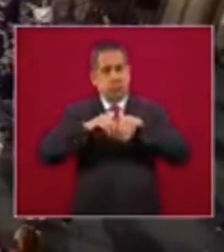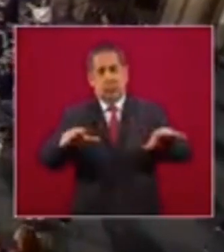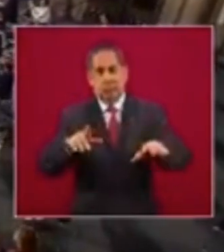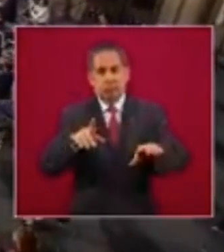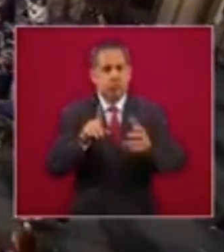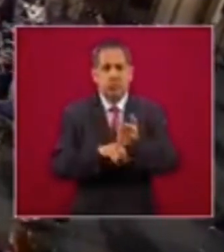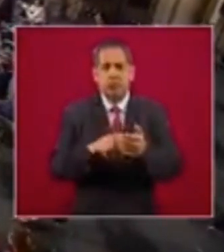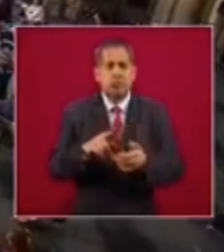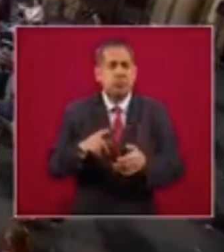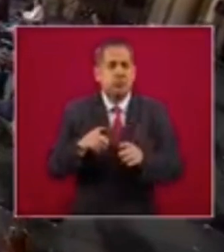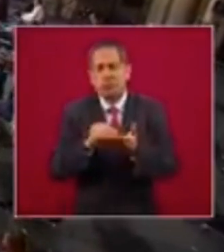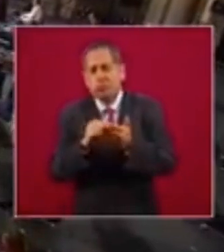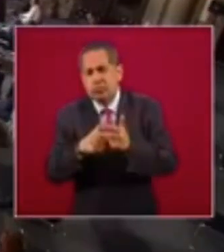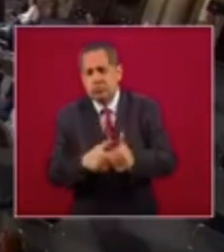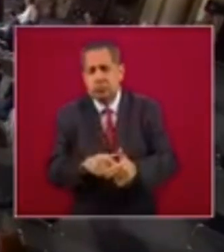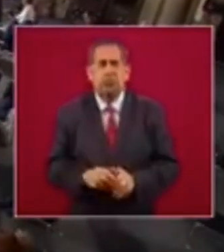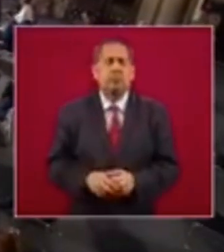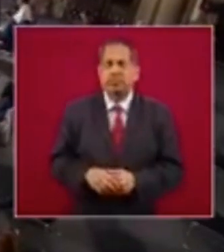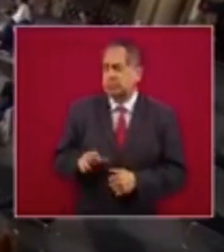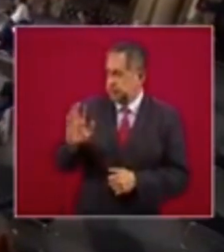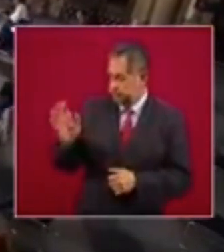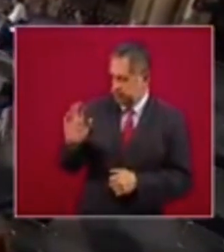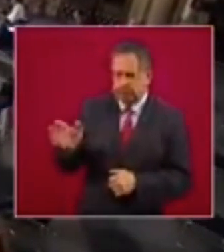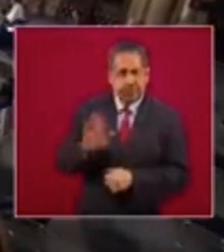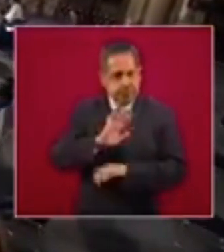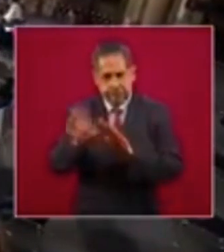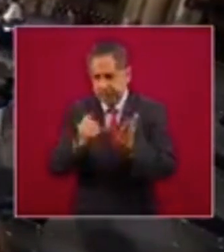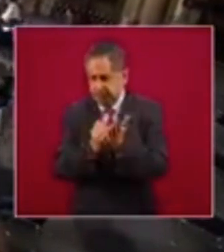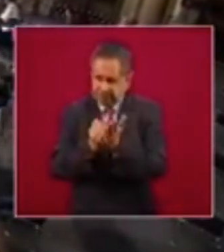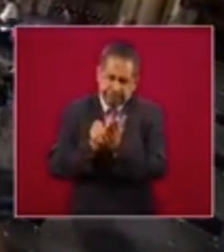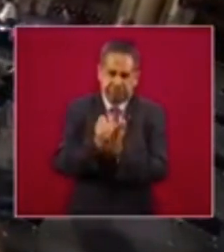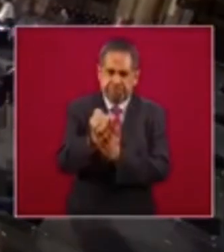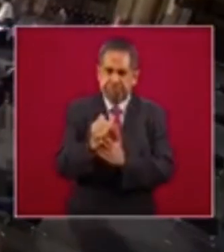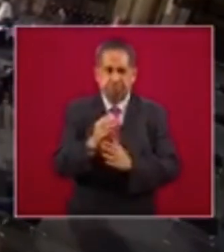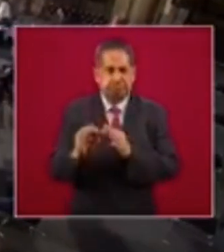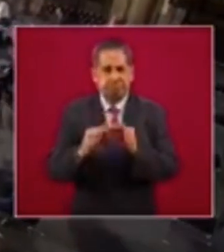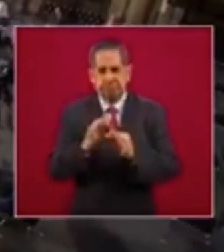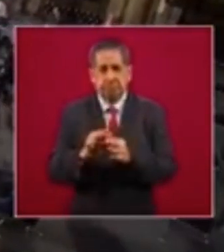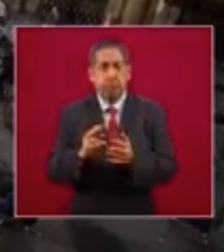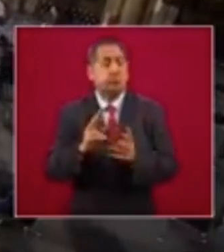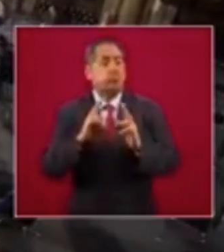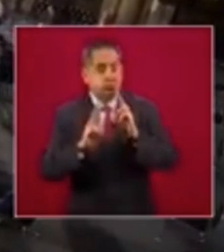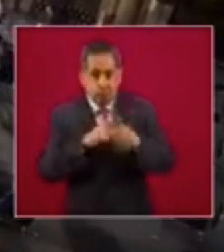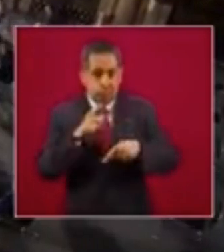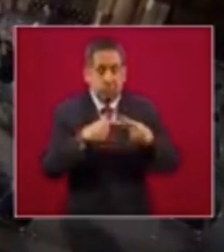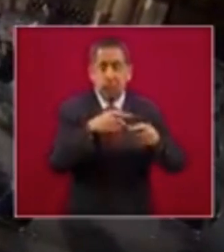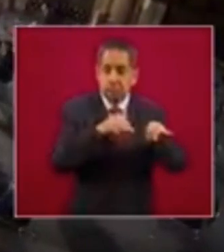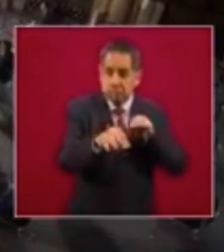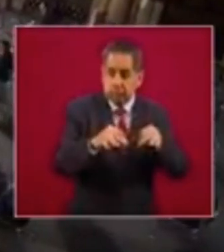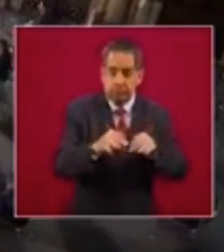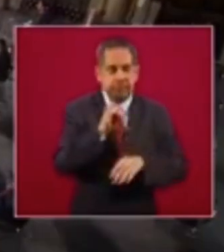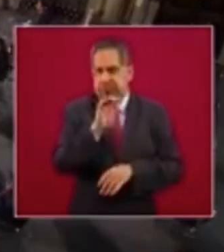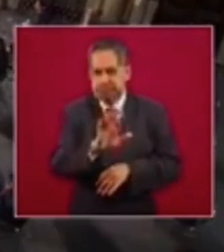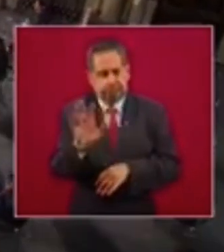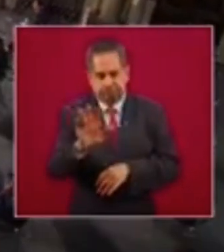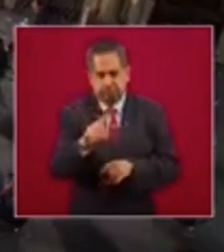la administración pública o continúan. Ya se tomó la decisión de que no se regrese en